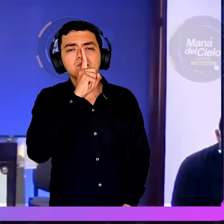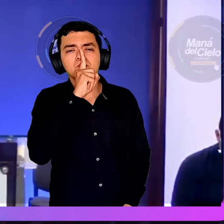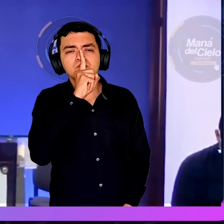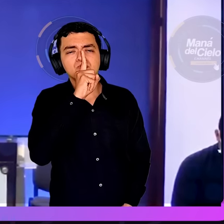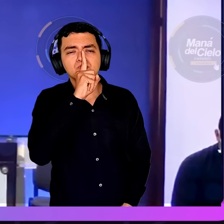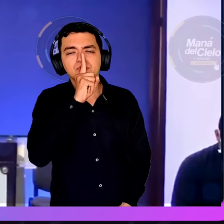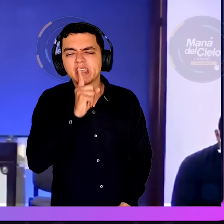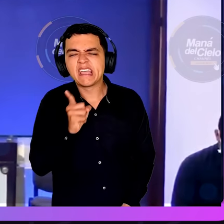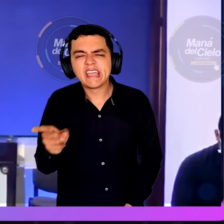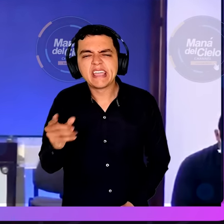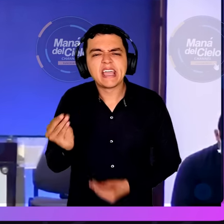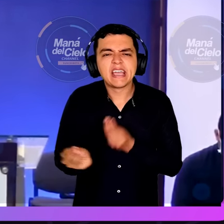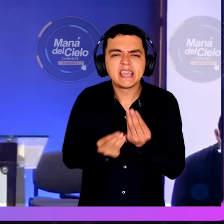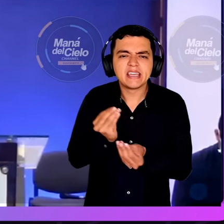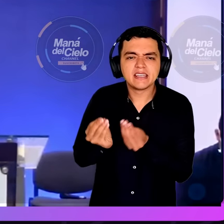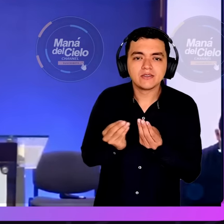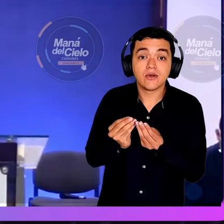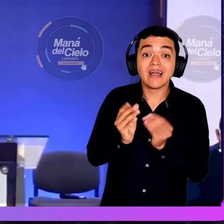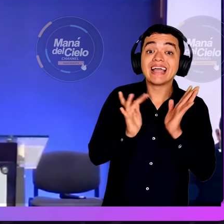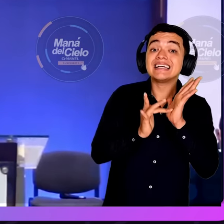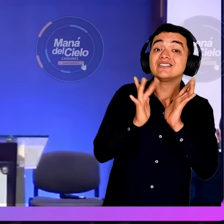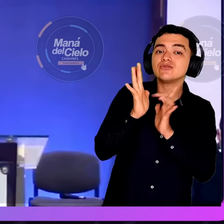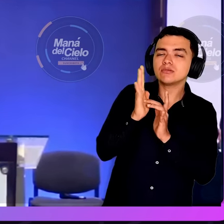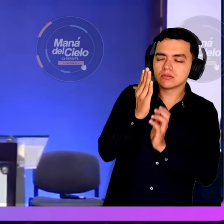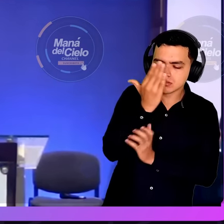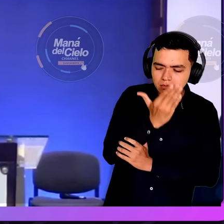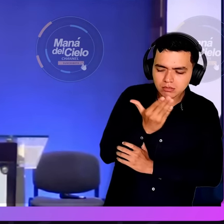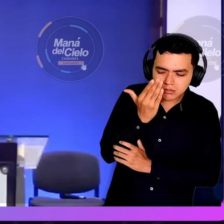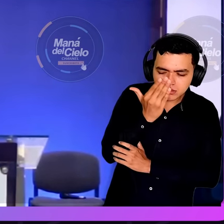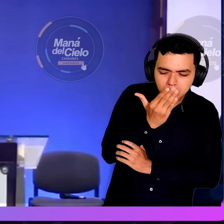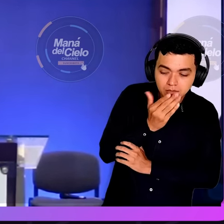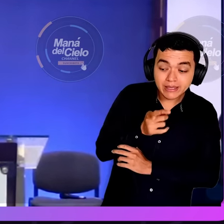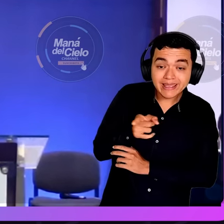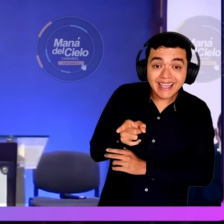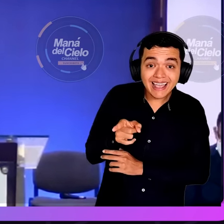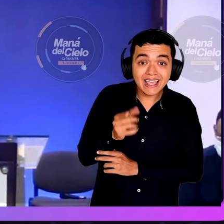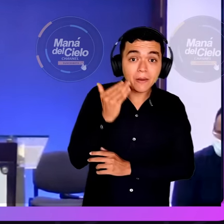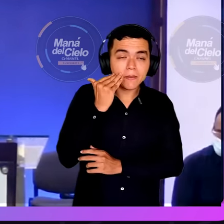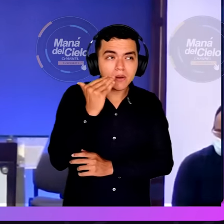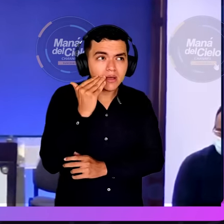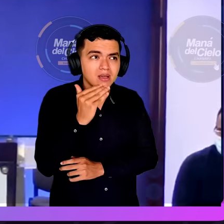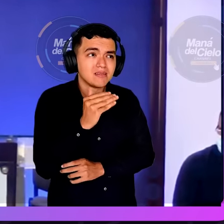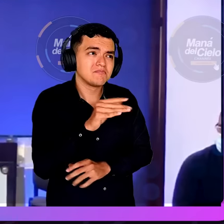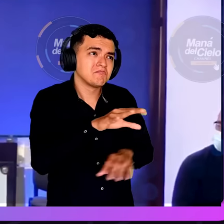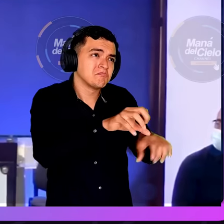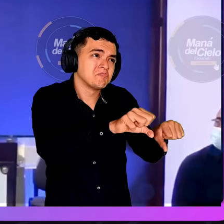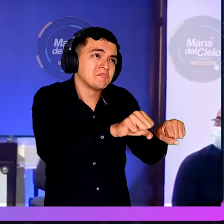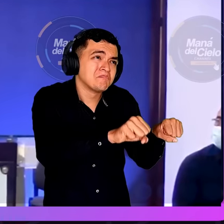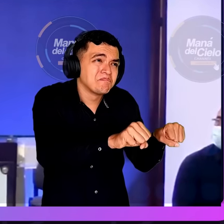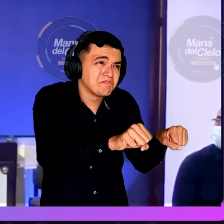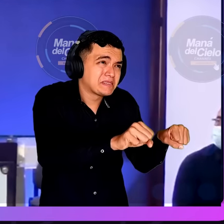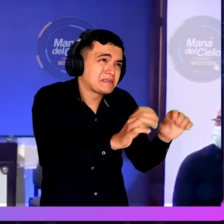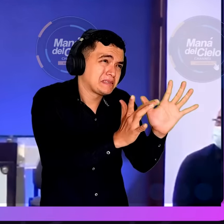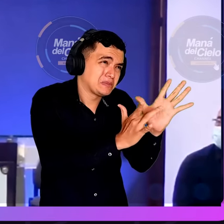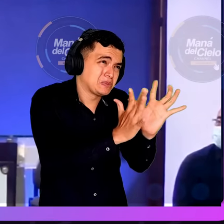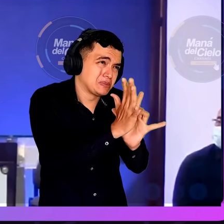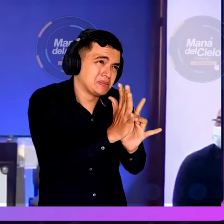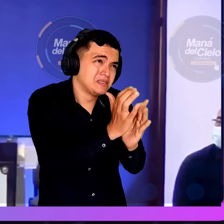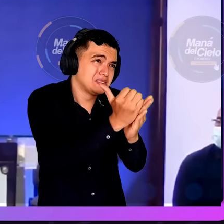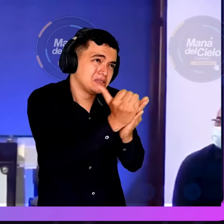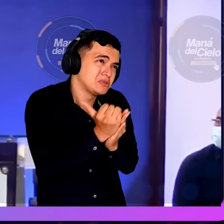sus raíces griegas, seguro que le hubiera dicho: está bien, no me haga el milagro, pero tampoco me insulte. Pero ¿qué hizo esa